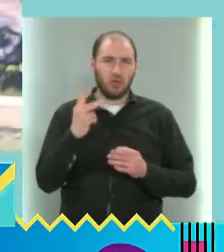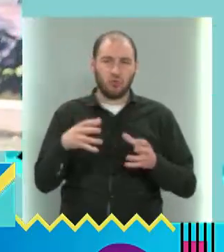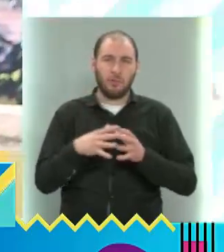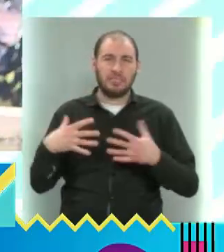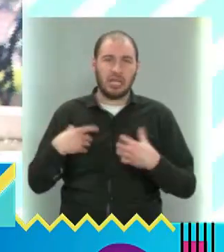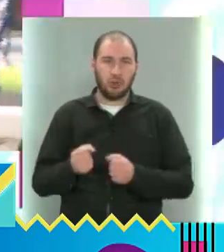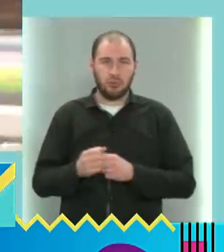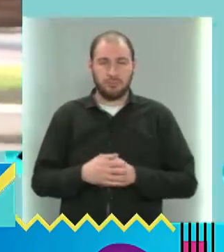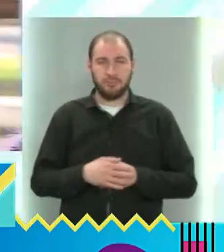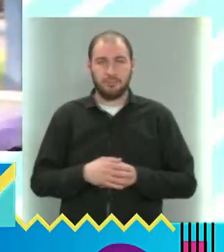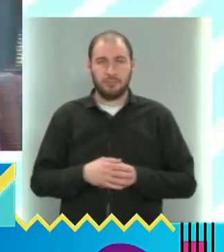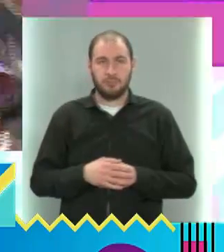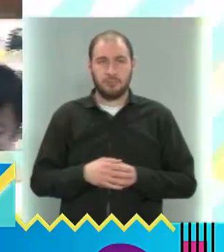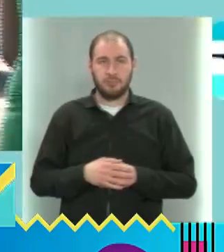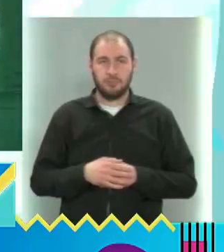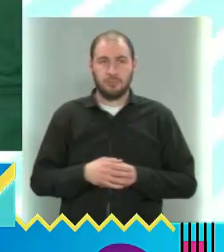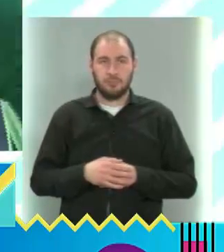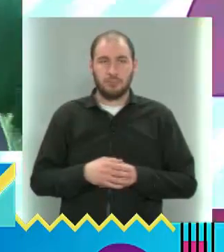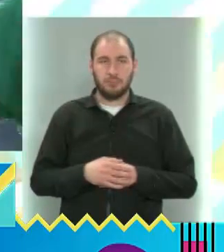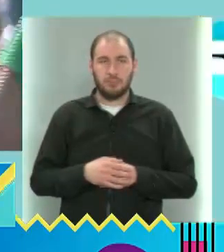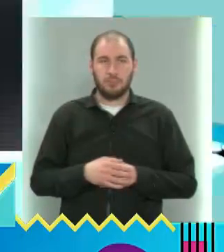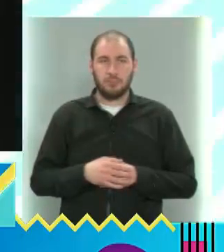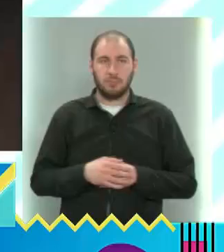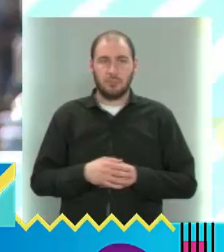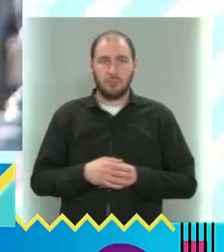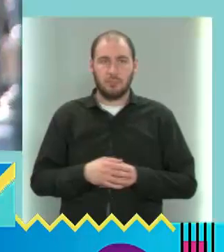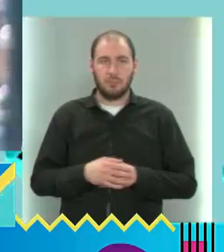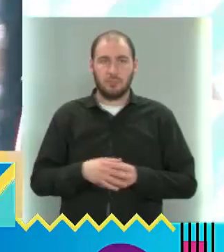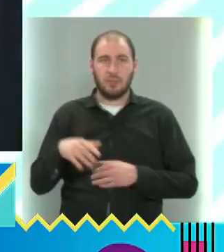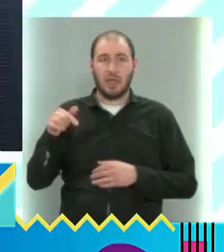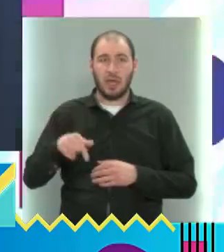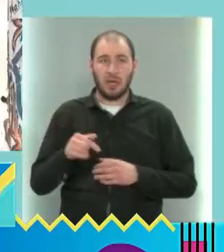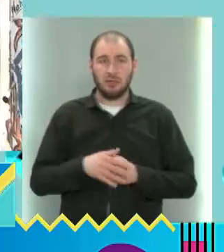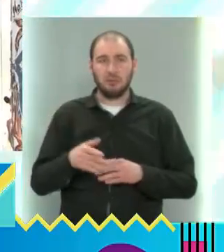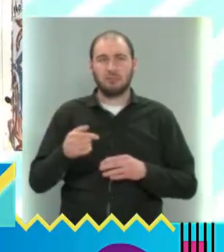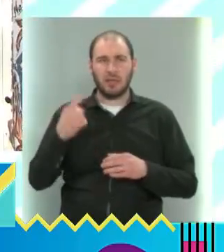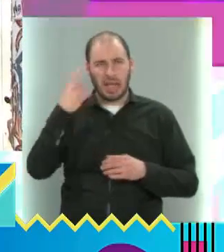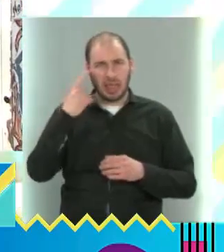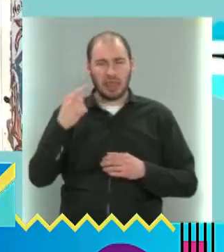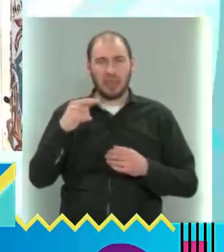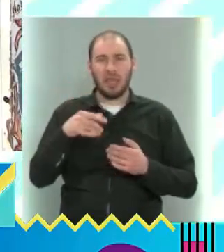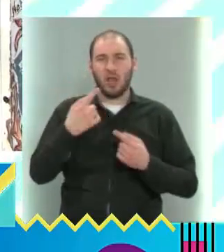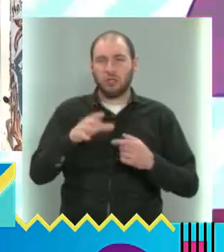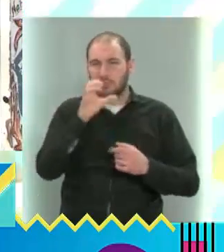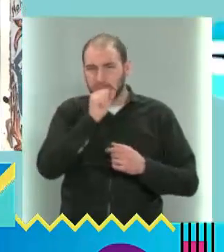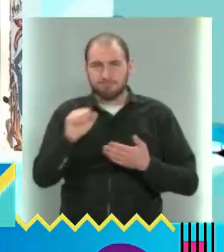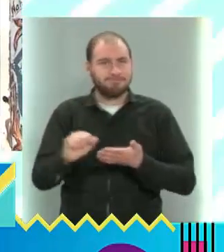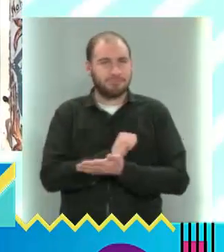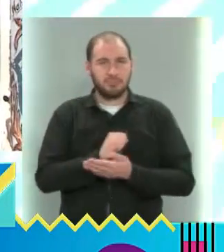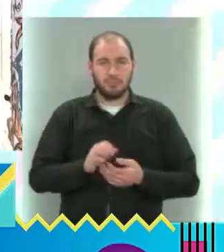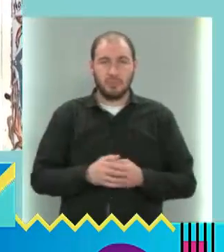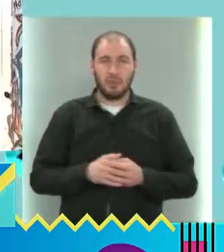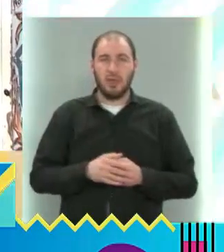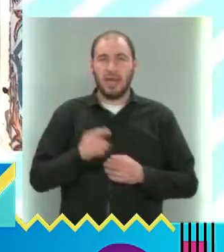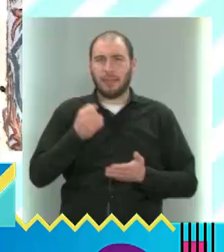salud, de evitar que esto se legalice, que se salga de la clandestinidad, que deje